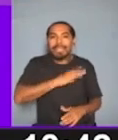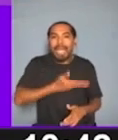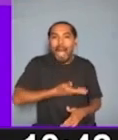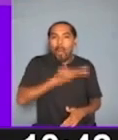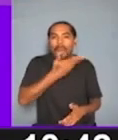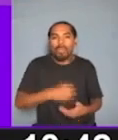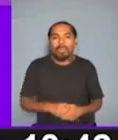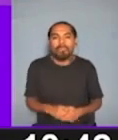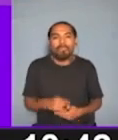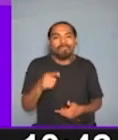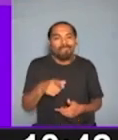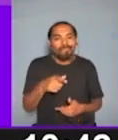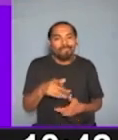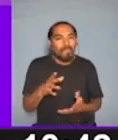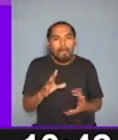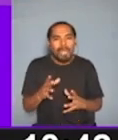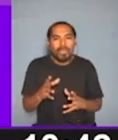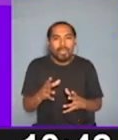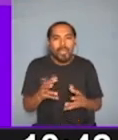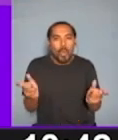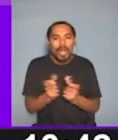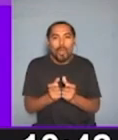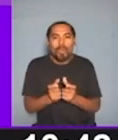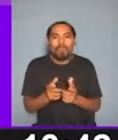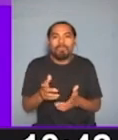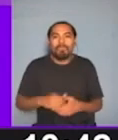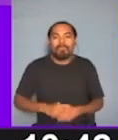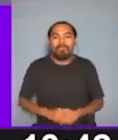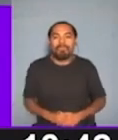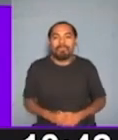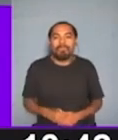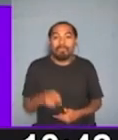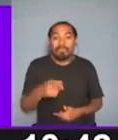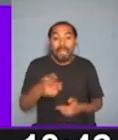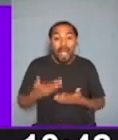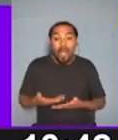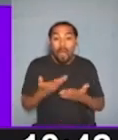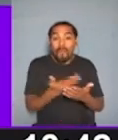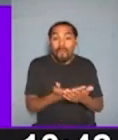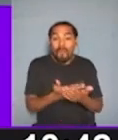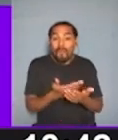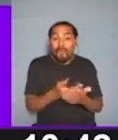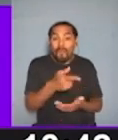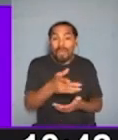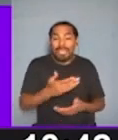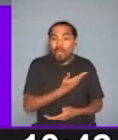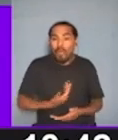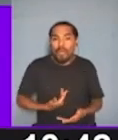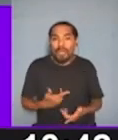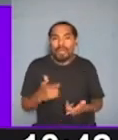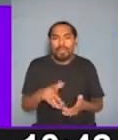paritarias. Y si en estas paritarias no hay ningún ofrecimiento, seguramente podría desencadenar algún tipo